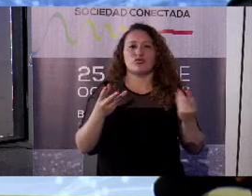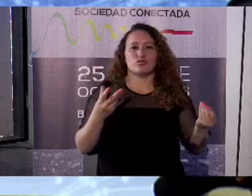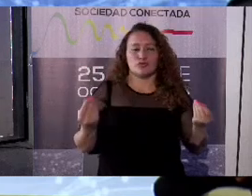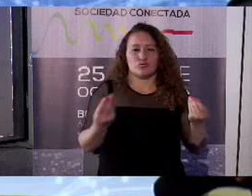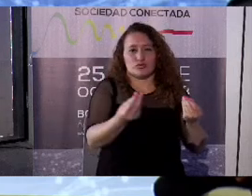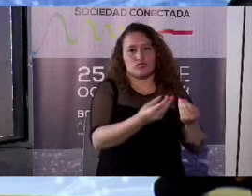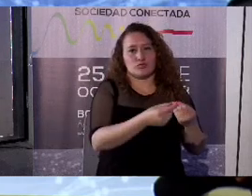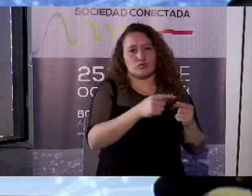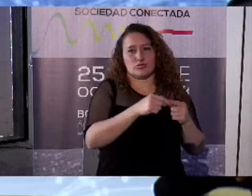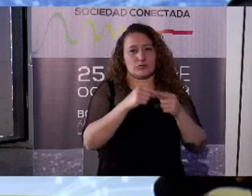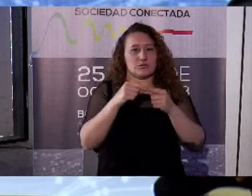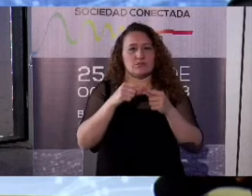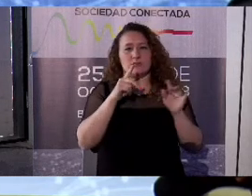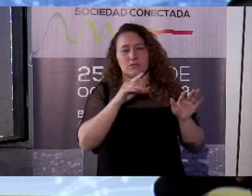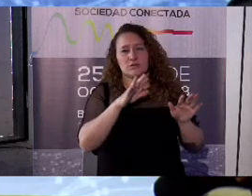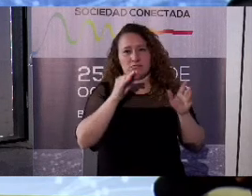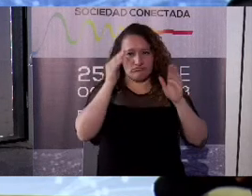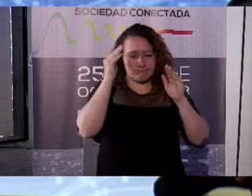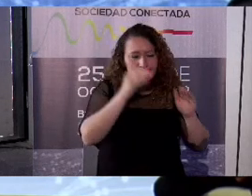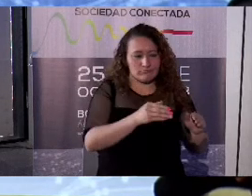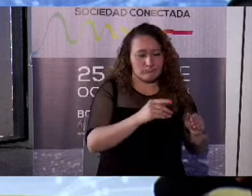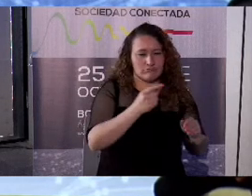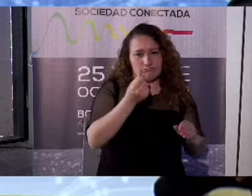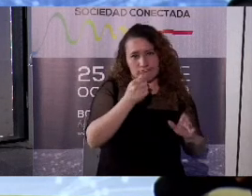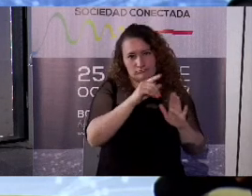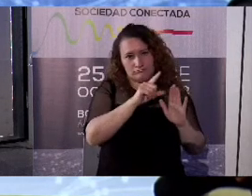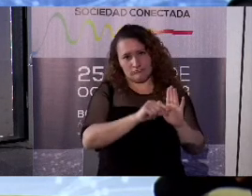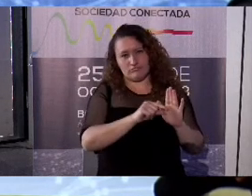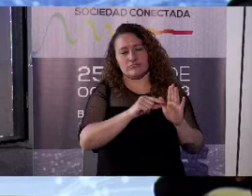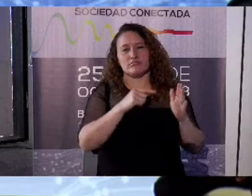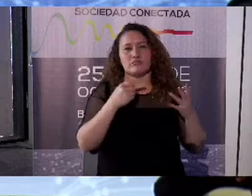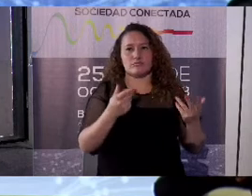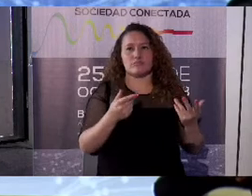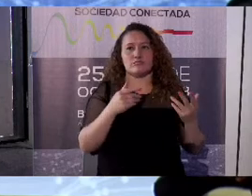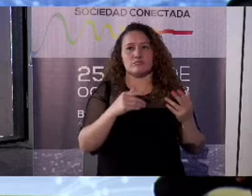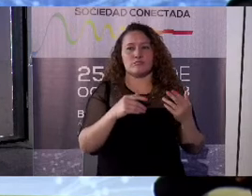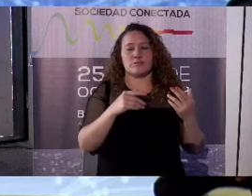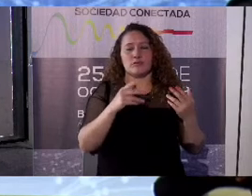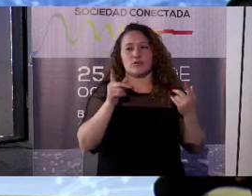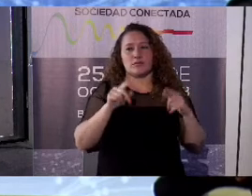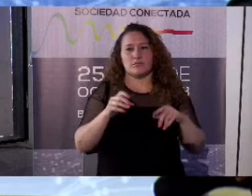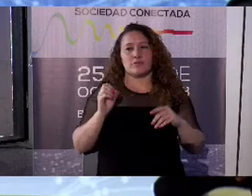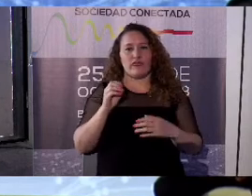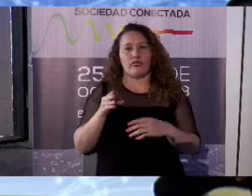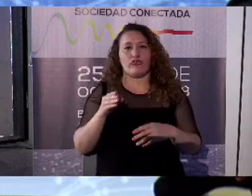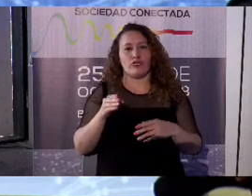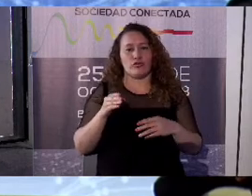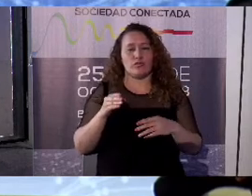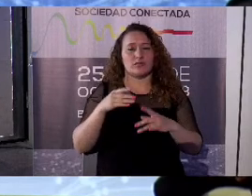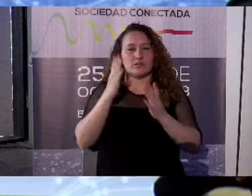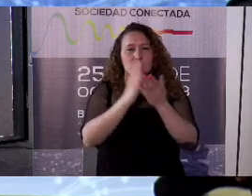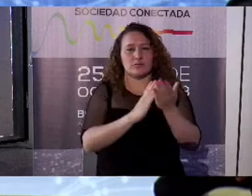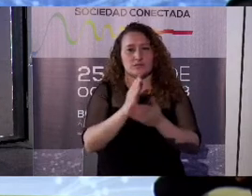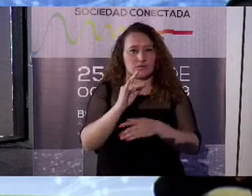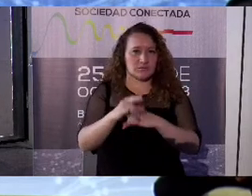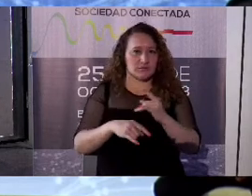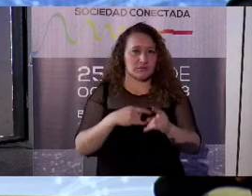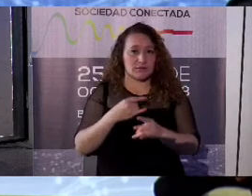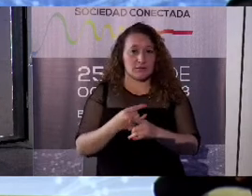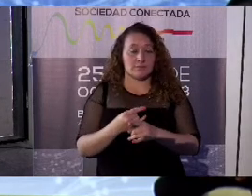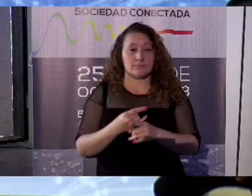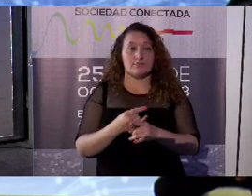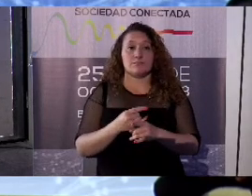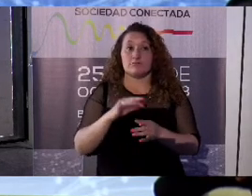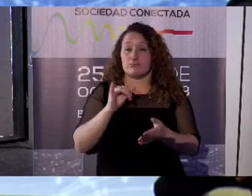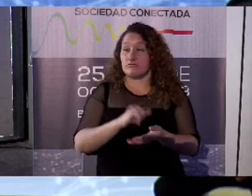t tarifas preferenciales o la definición de Qué hacer con fondos comunes como el fondo de servicio universal Entonces